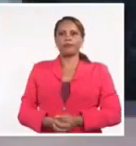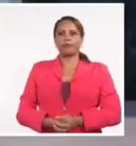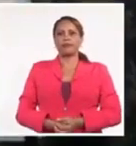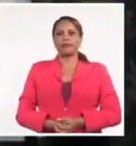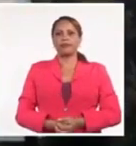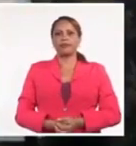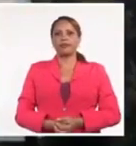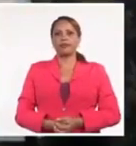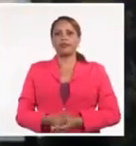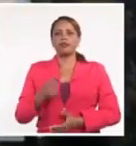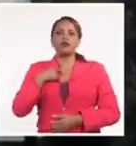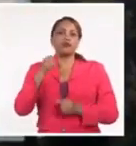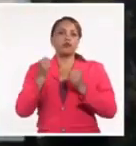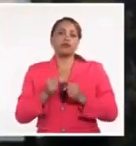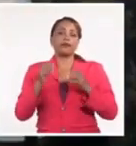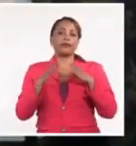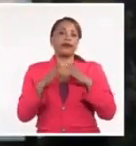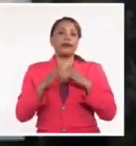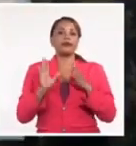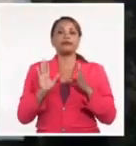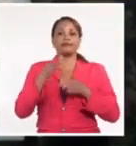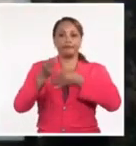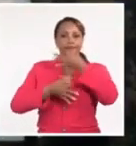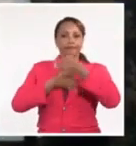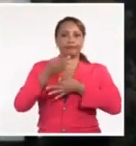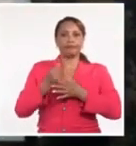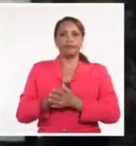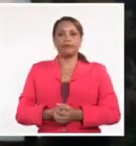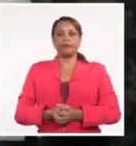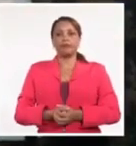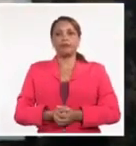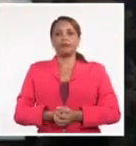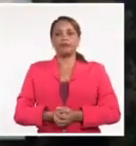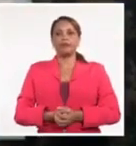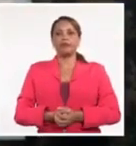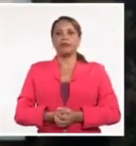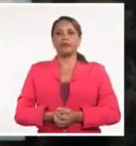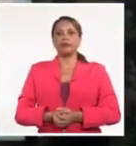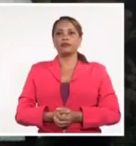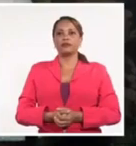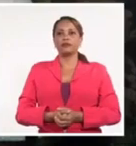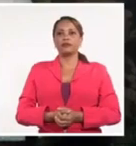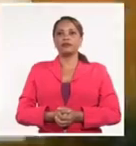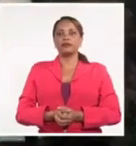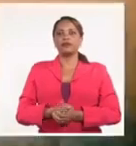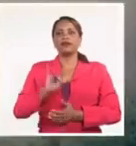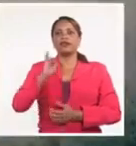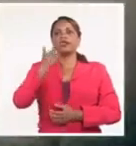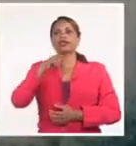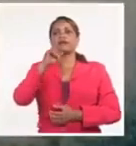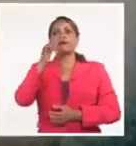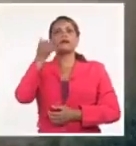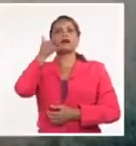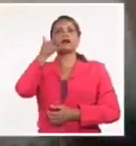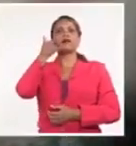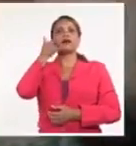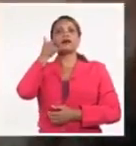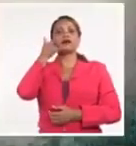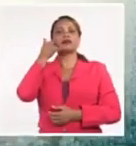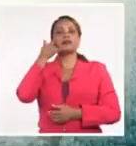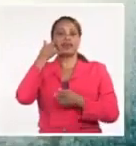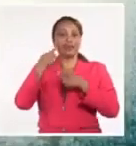Yo estaba en mi casa, estaba tomando y Iván me llama del